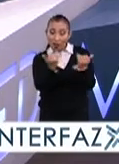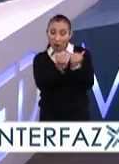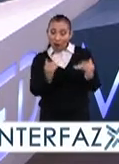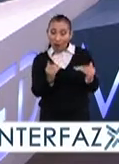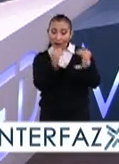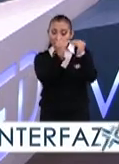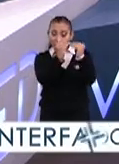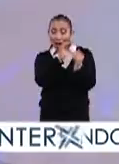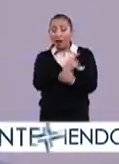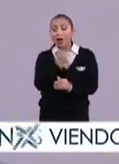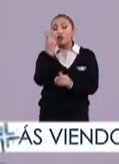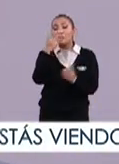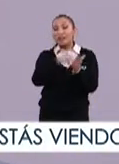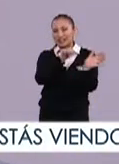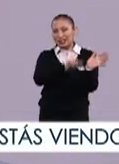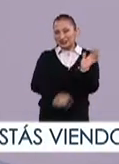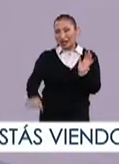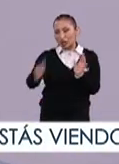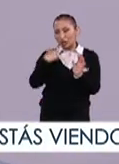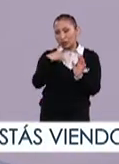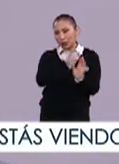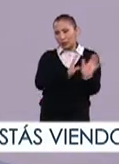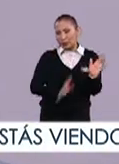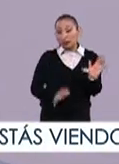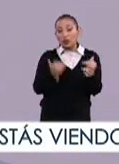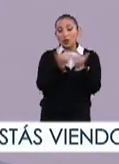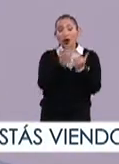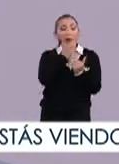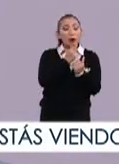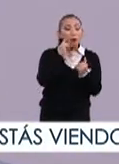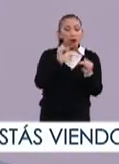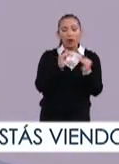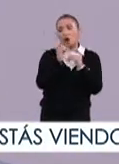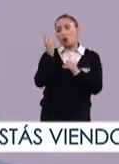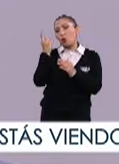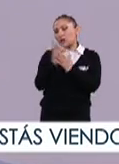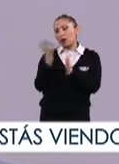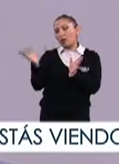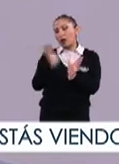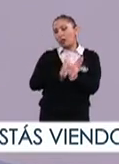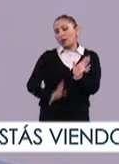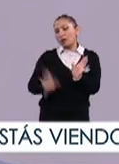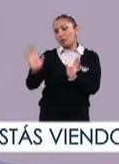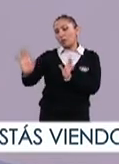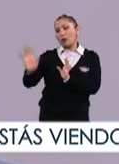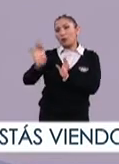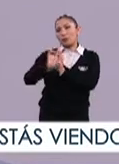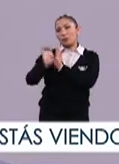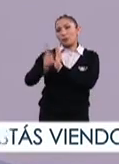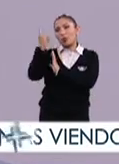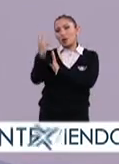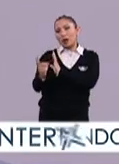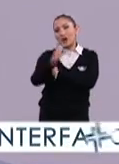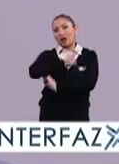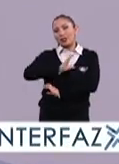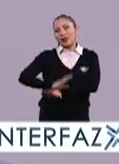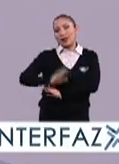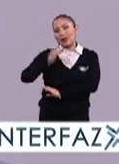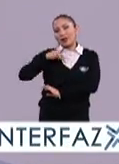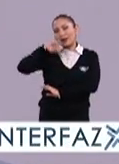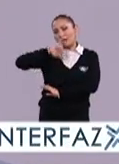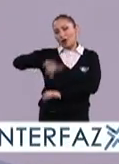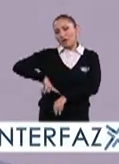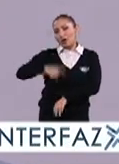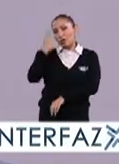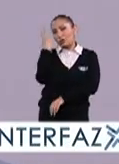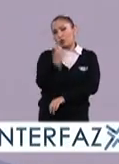elección popular que fueran registrados de manera paritaria, a excepción, desde luego, de las candidaturas que son unipersonales, como las candidaturas a la jefatura de gobierno,